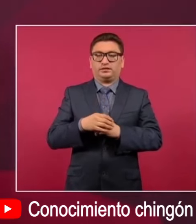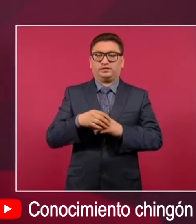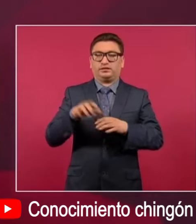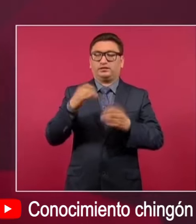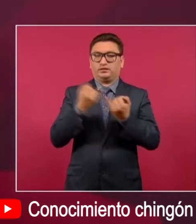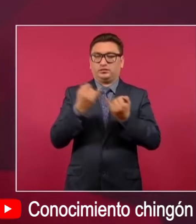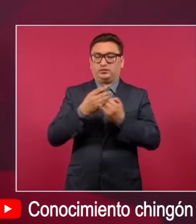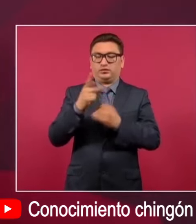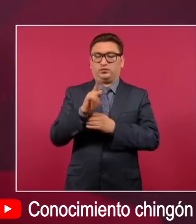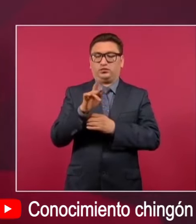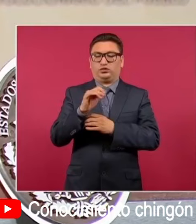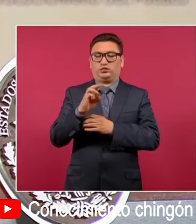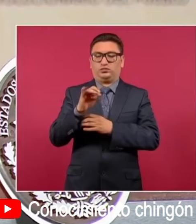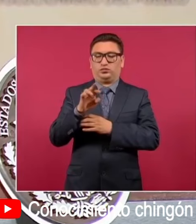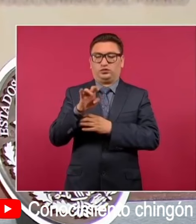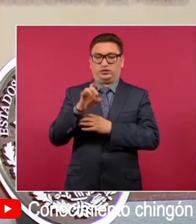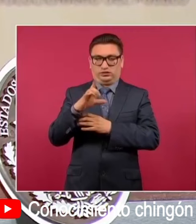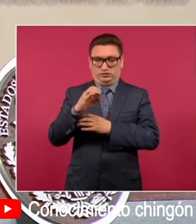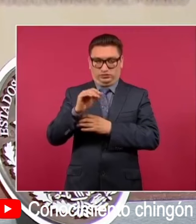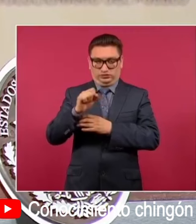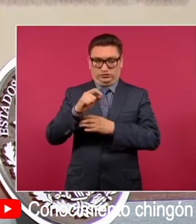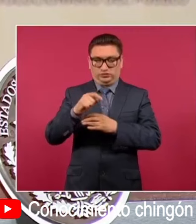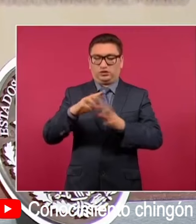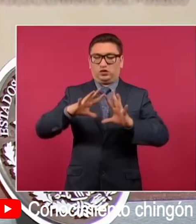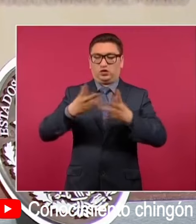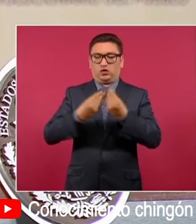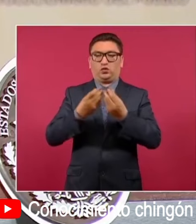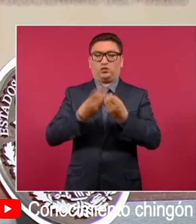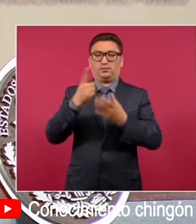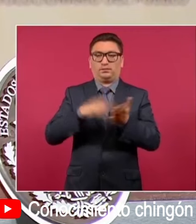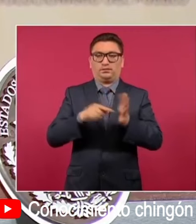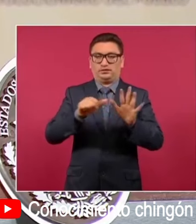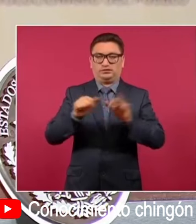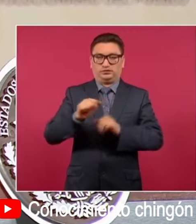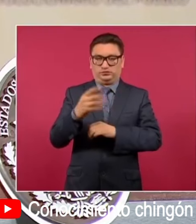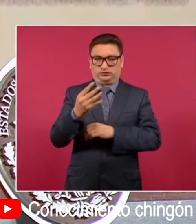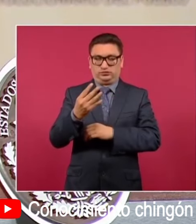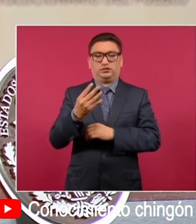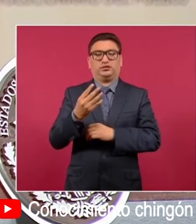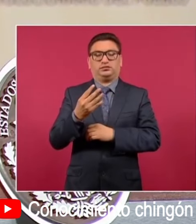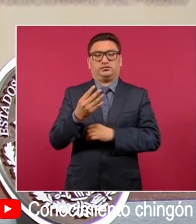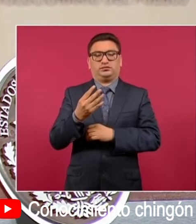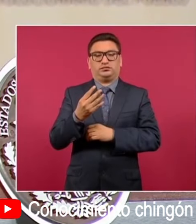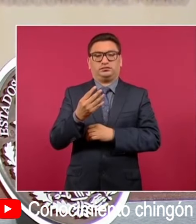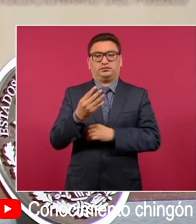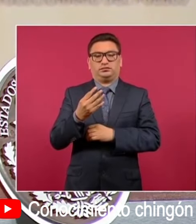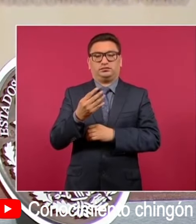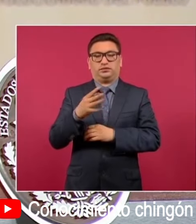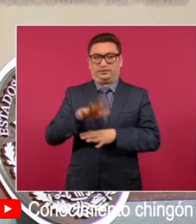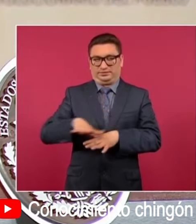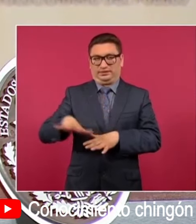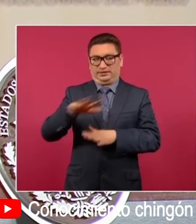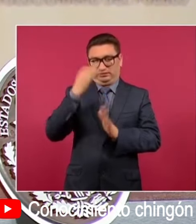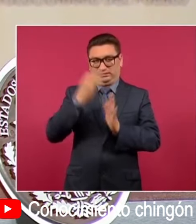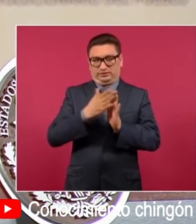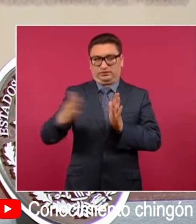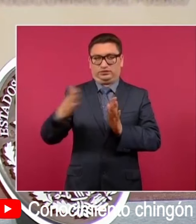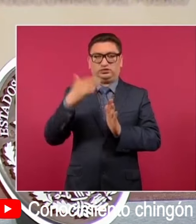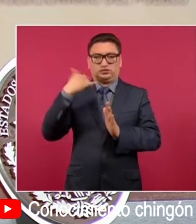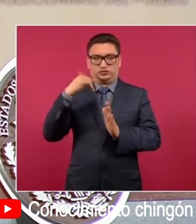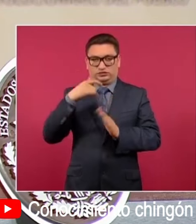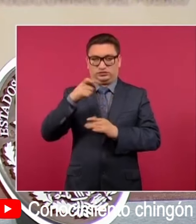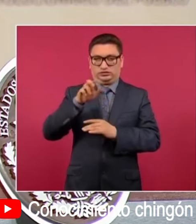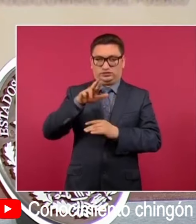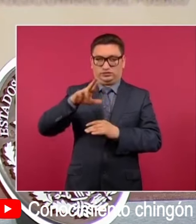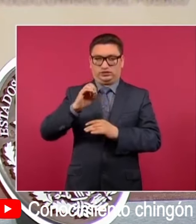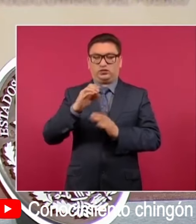en Puerto Morelos. Aquí tenemos una sumatoria de 1.604 y tenemos en este tramo entre Yucatán y